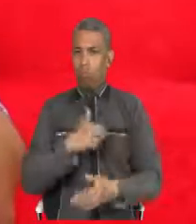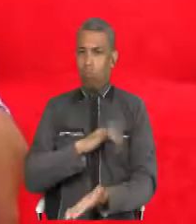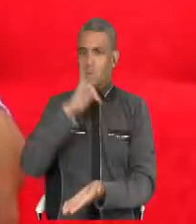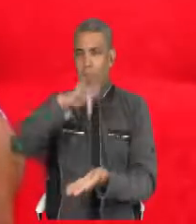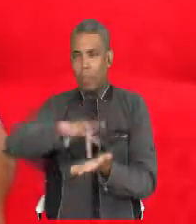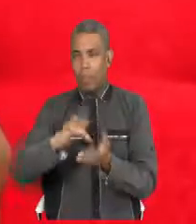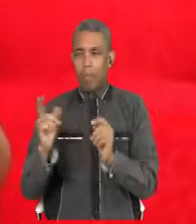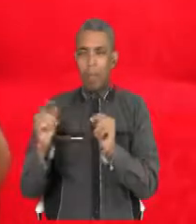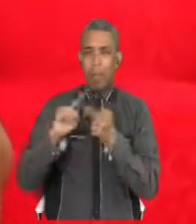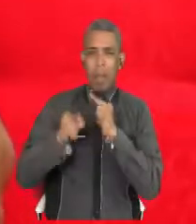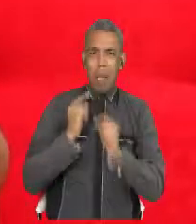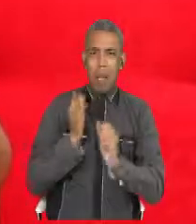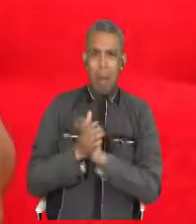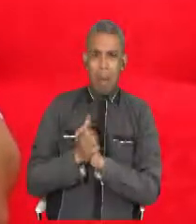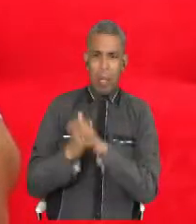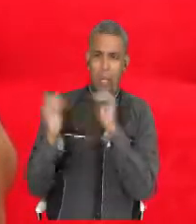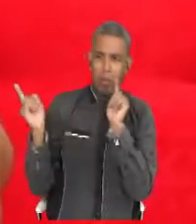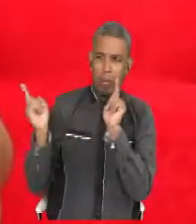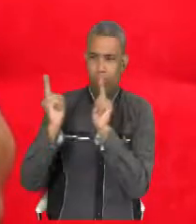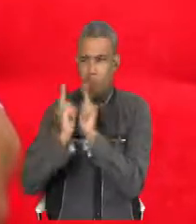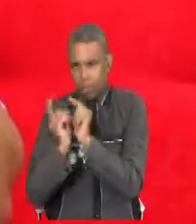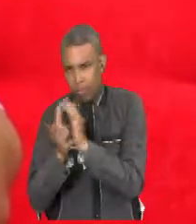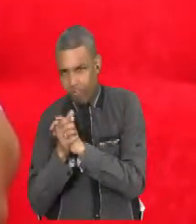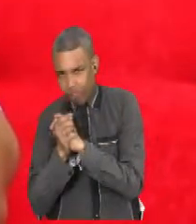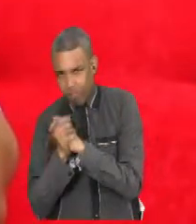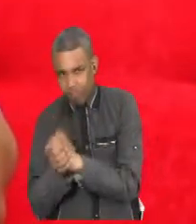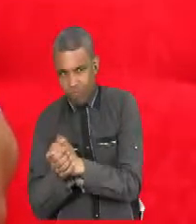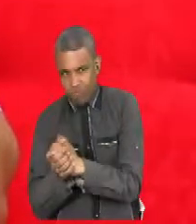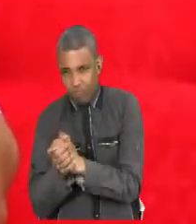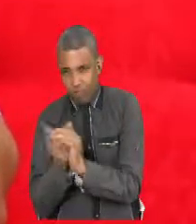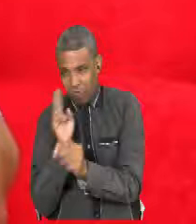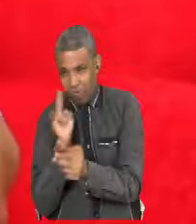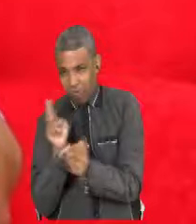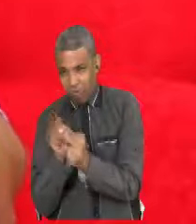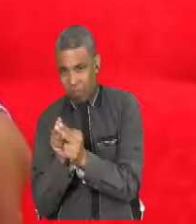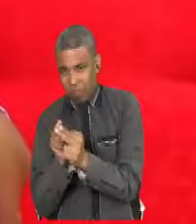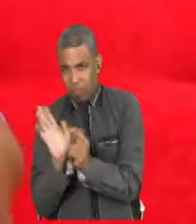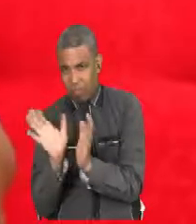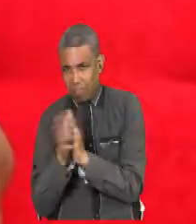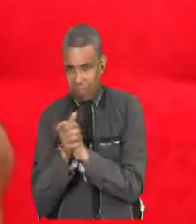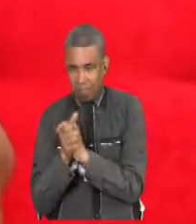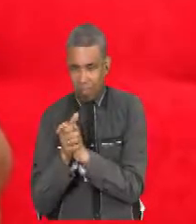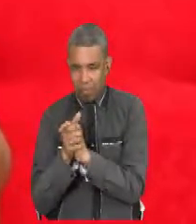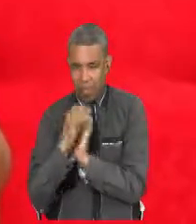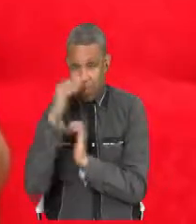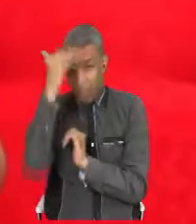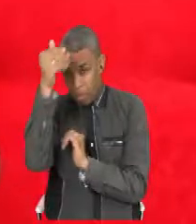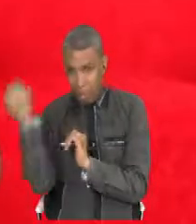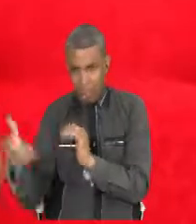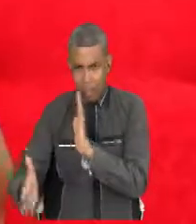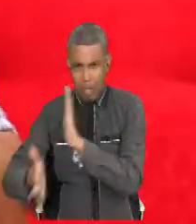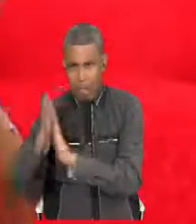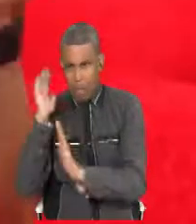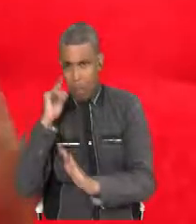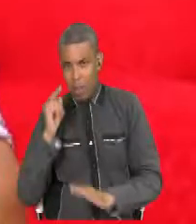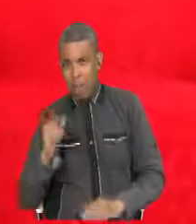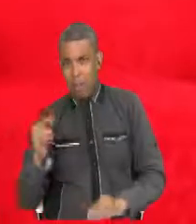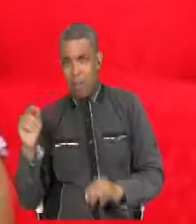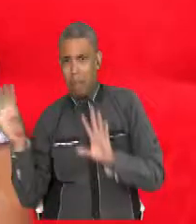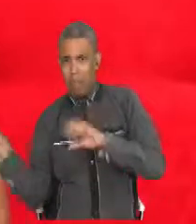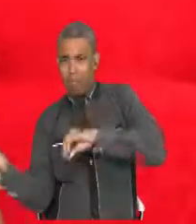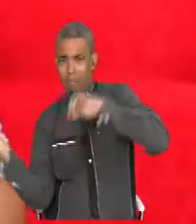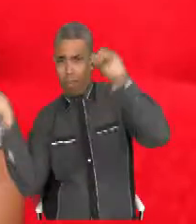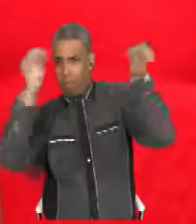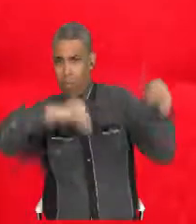tuvo un pequeño romance con alguna de las chicas, una buena amistad. Se fue para Chile y luego al año, pues yo también